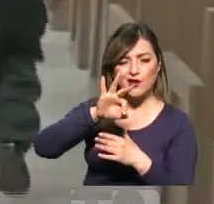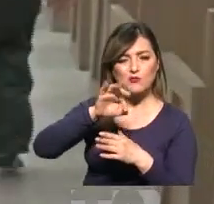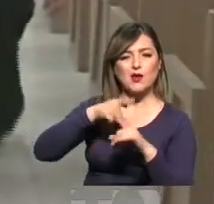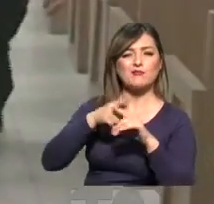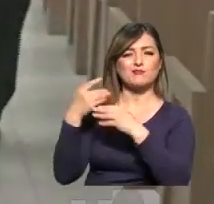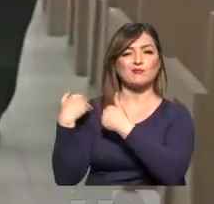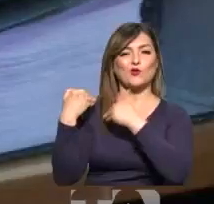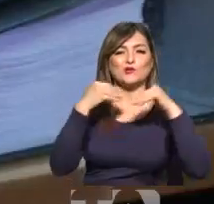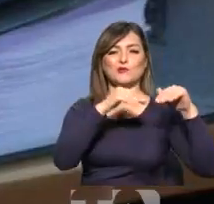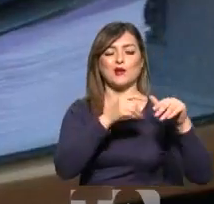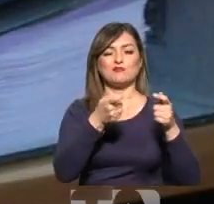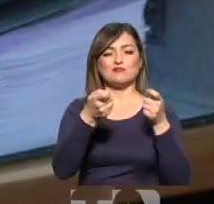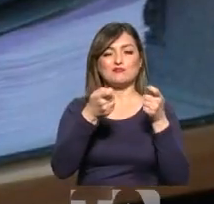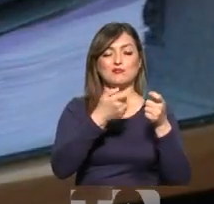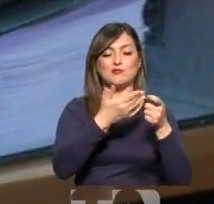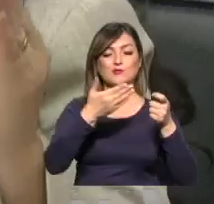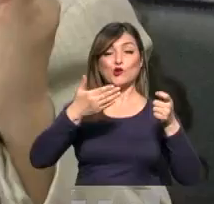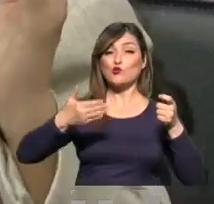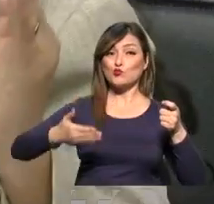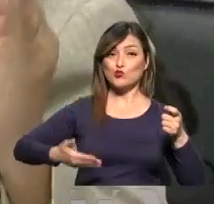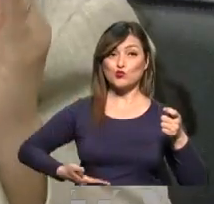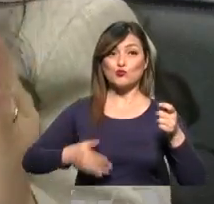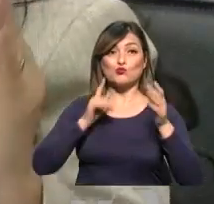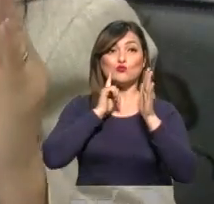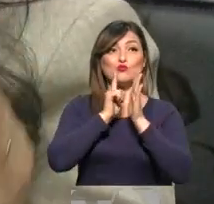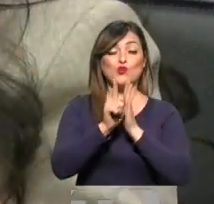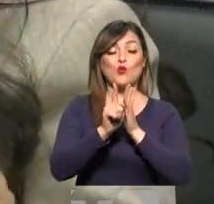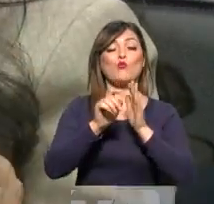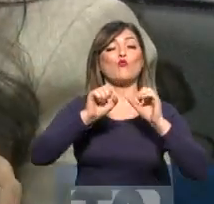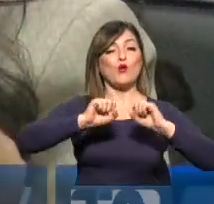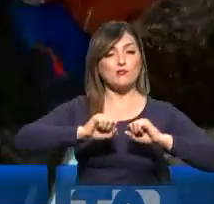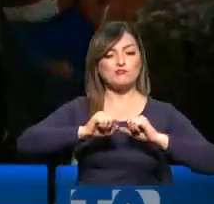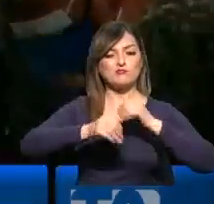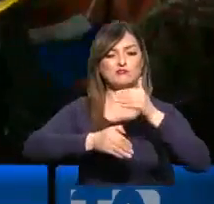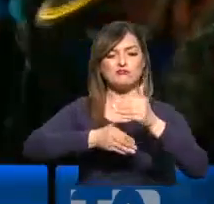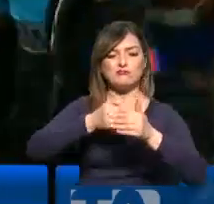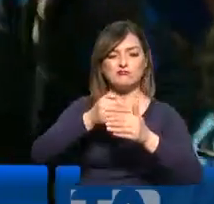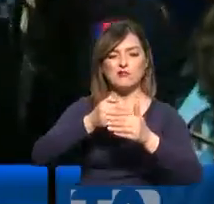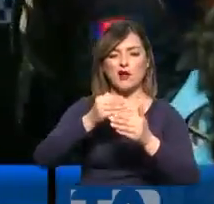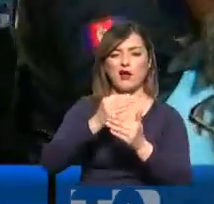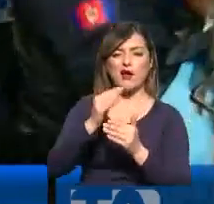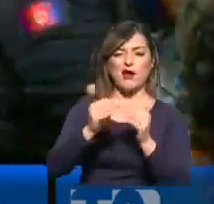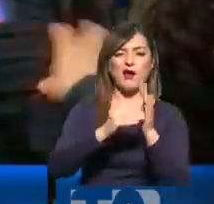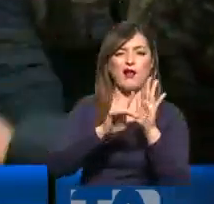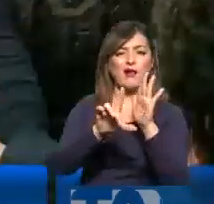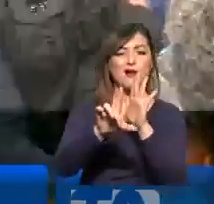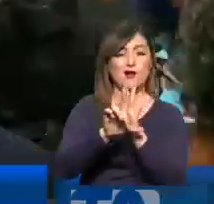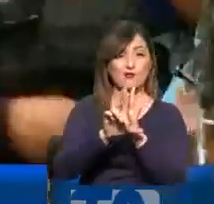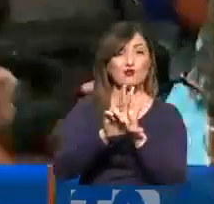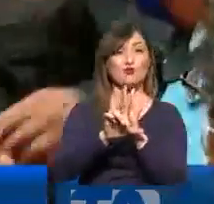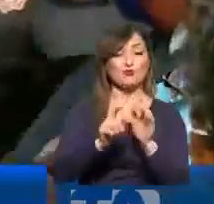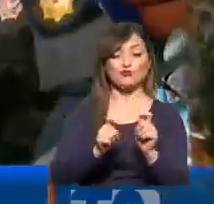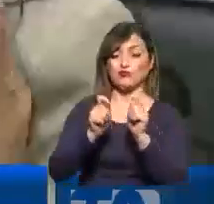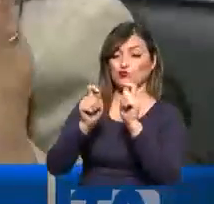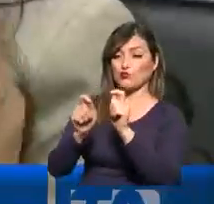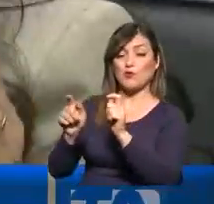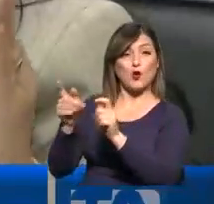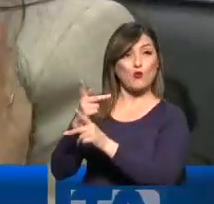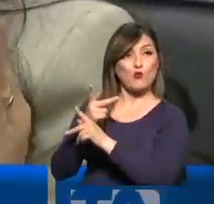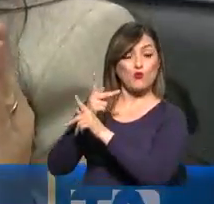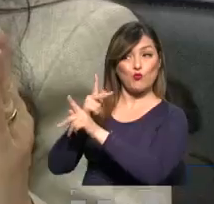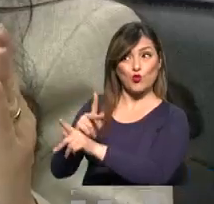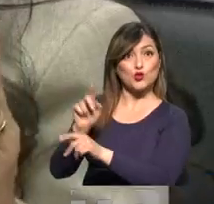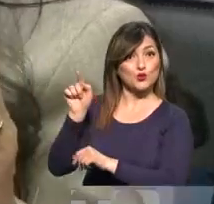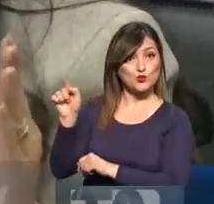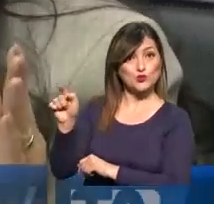demás. La propia presidenta María del Carmen Maldonado denunció posibles irregularidades en los recursos otorgados a Yunda. Una acción